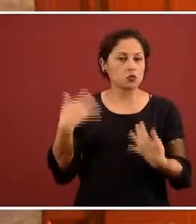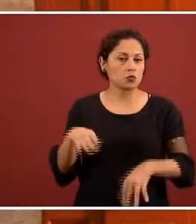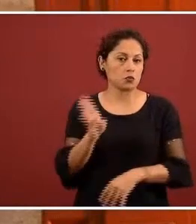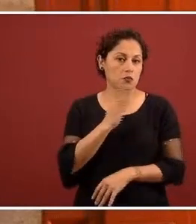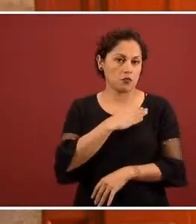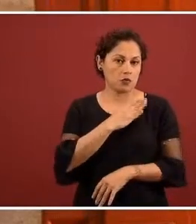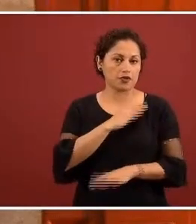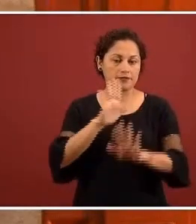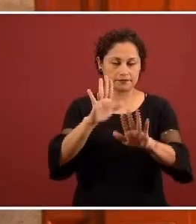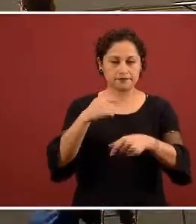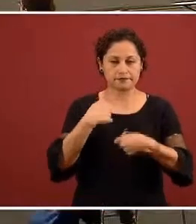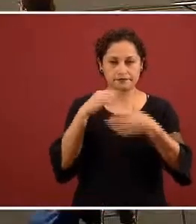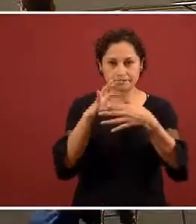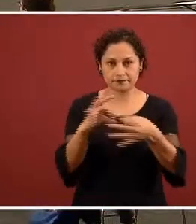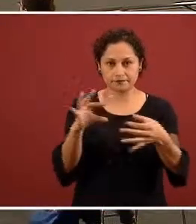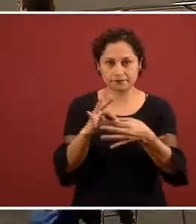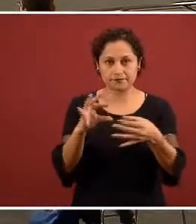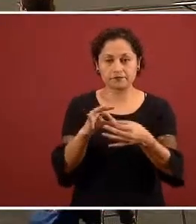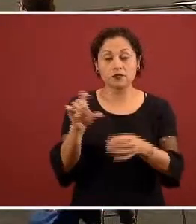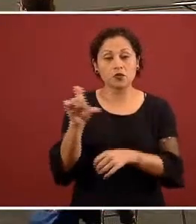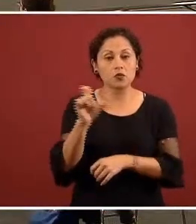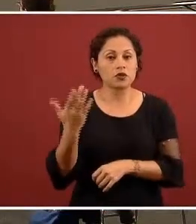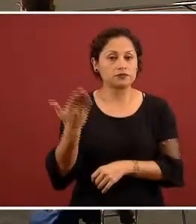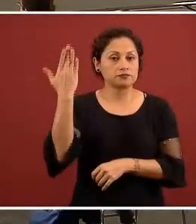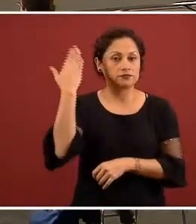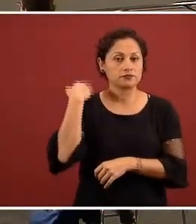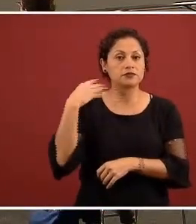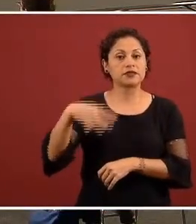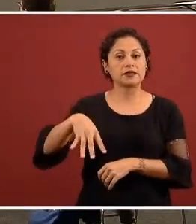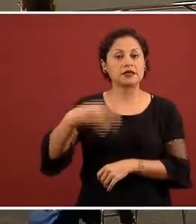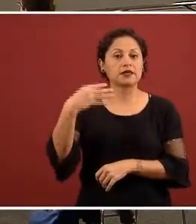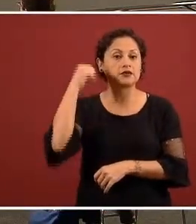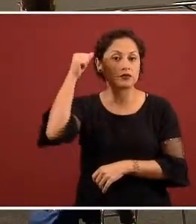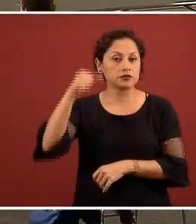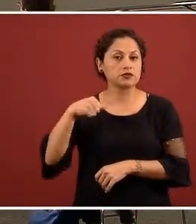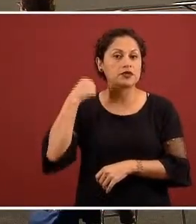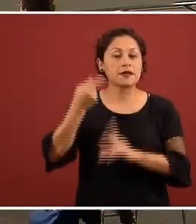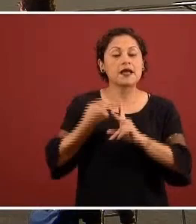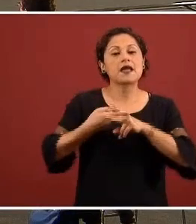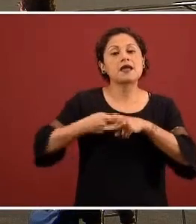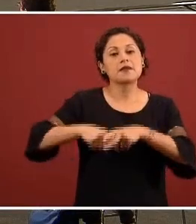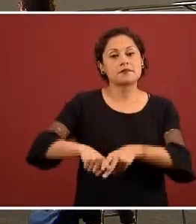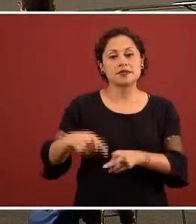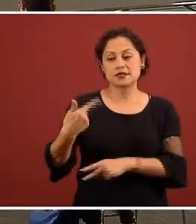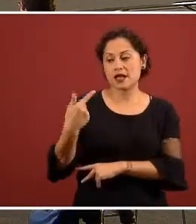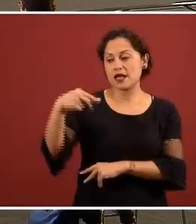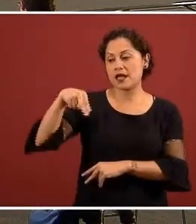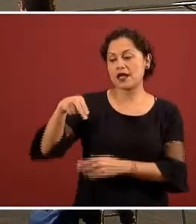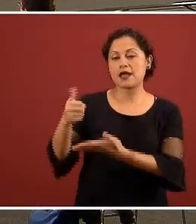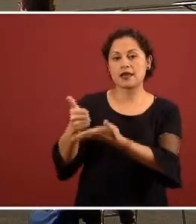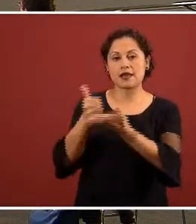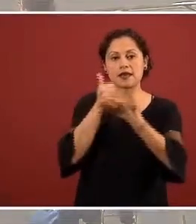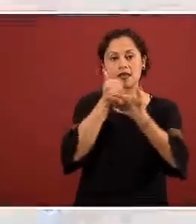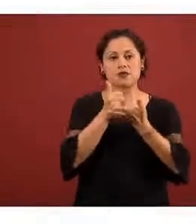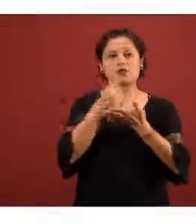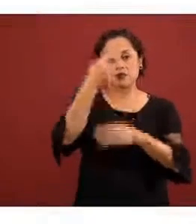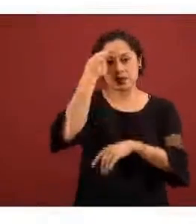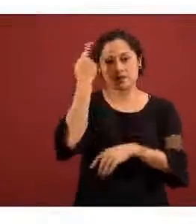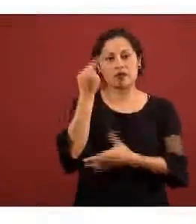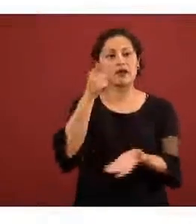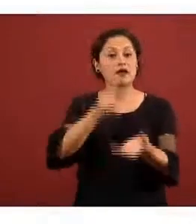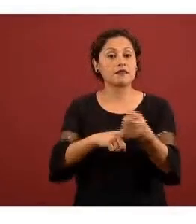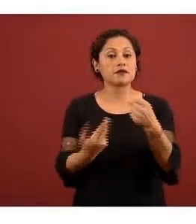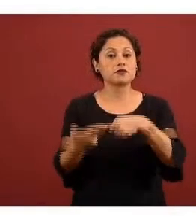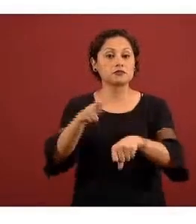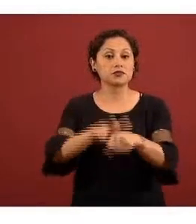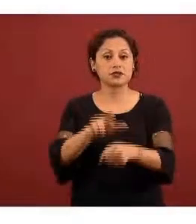Les platico que el día 14 de abril se inició el despliegue de la Guardia Nacional dentro de las instalaciones del Instituto